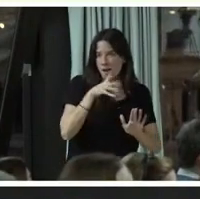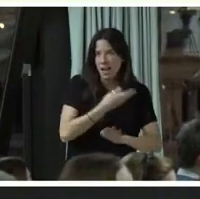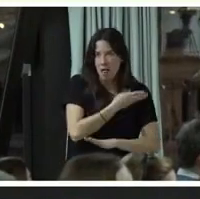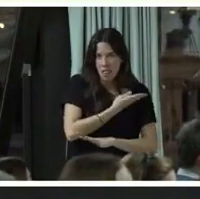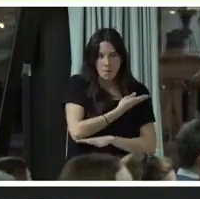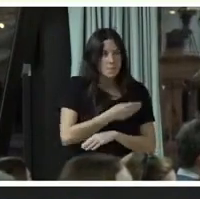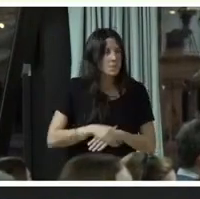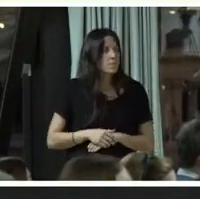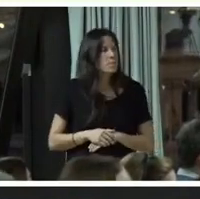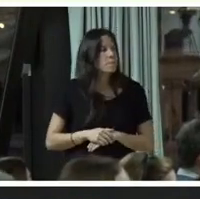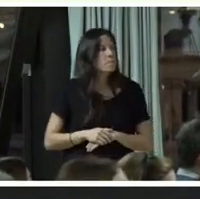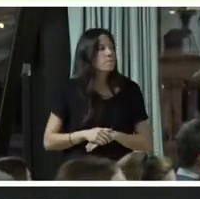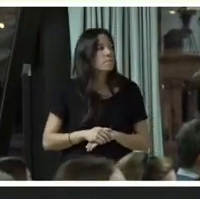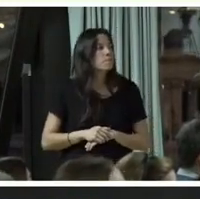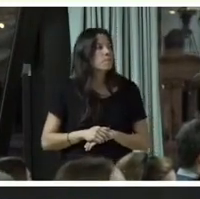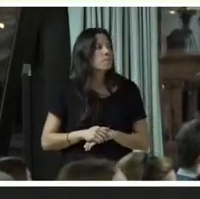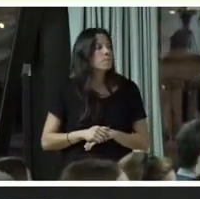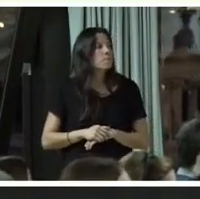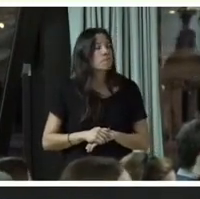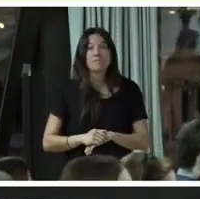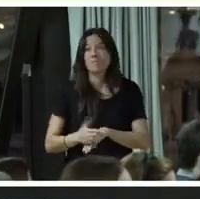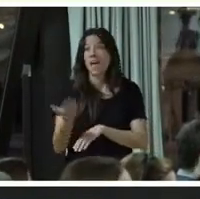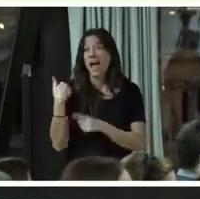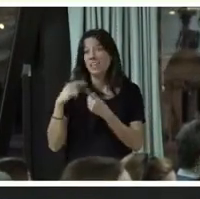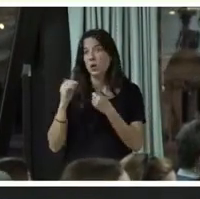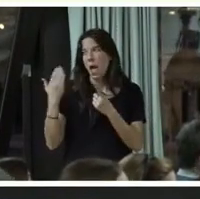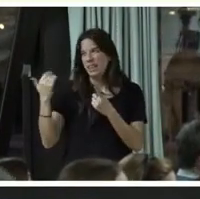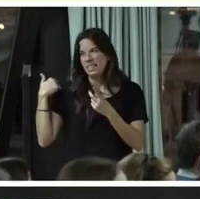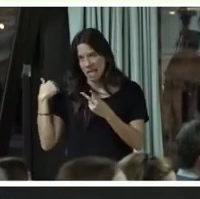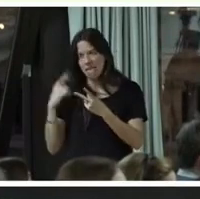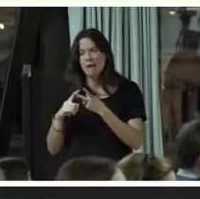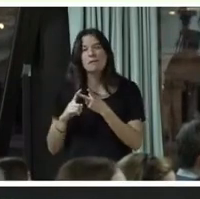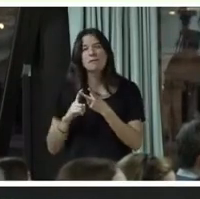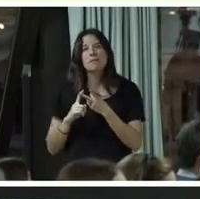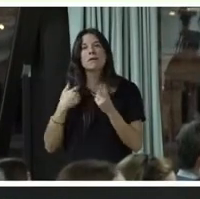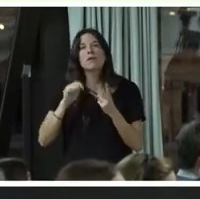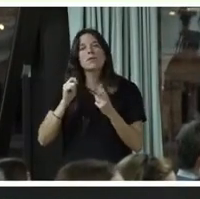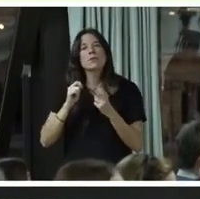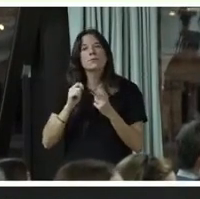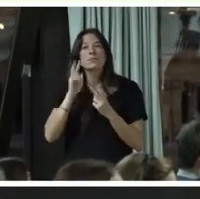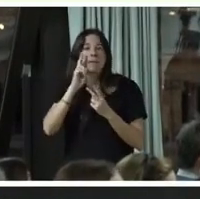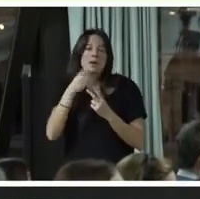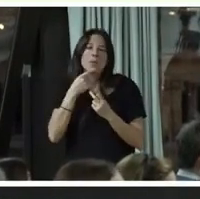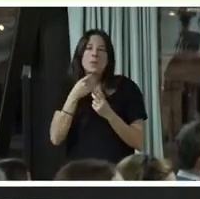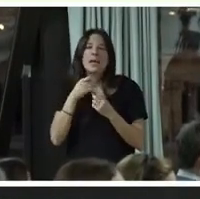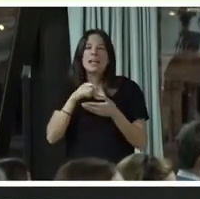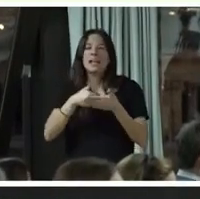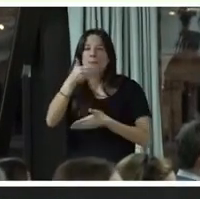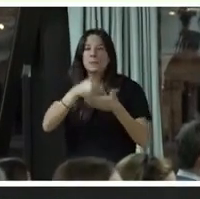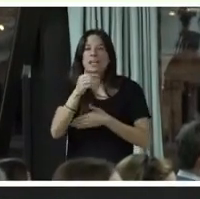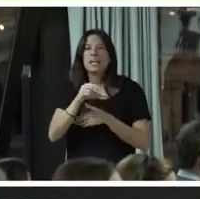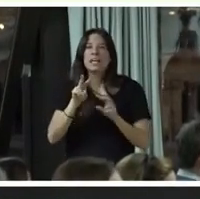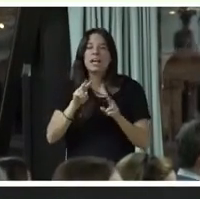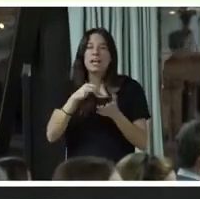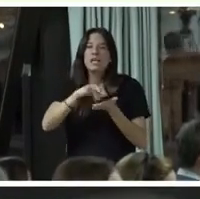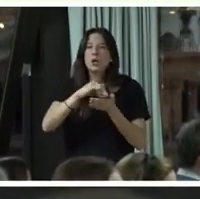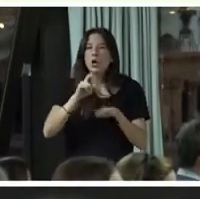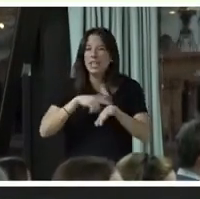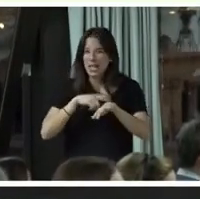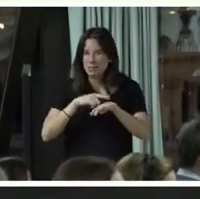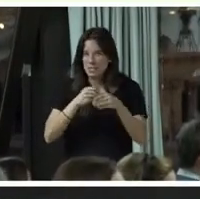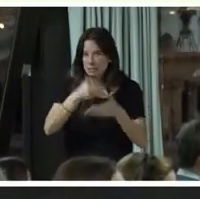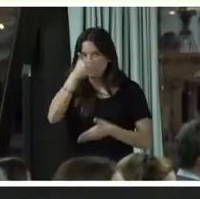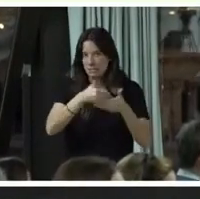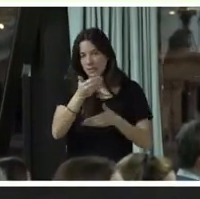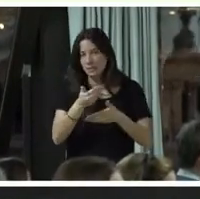em se está ayer antes de ayer salía una una proyección que ha hecho el New York Times nada sospechoso de